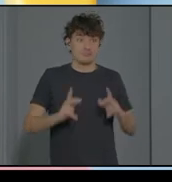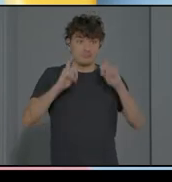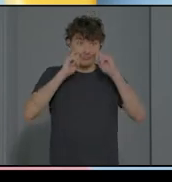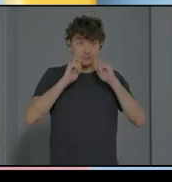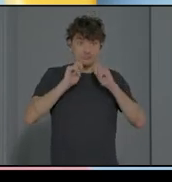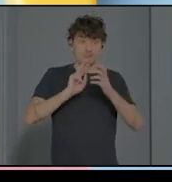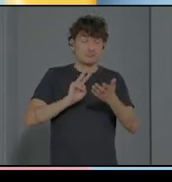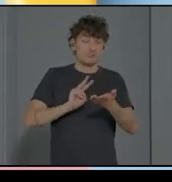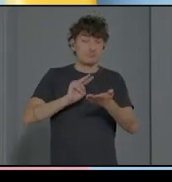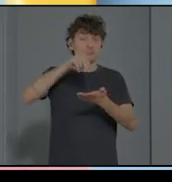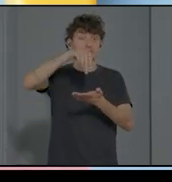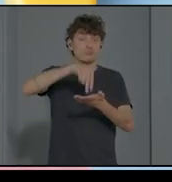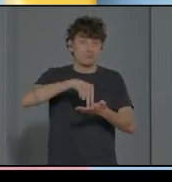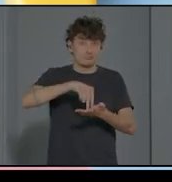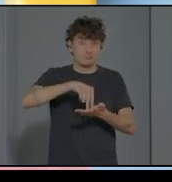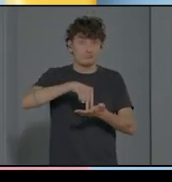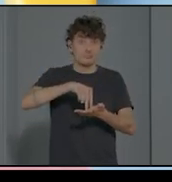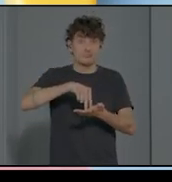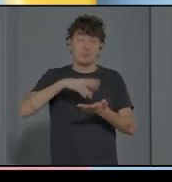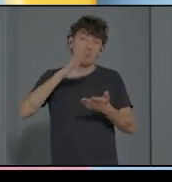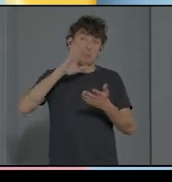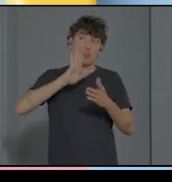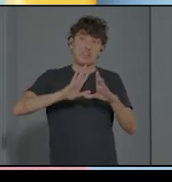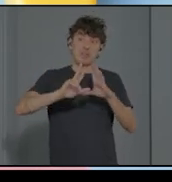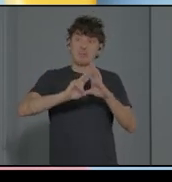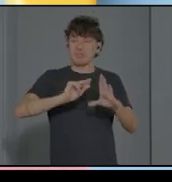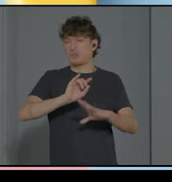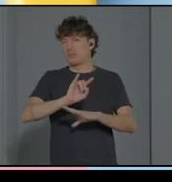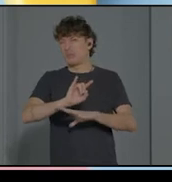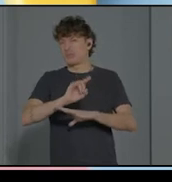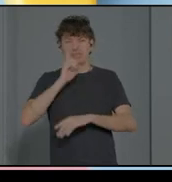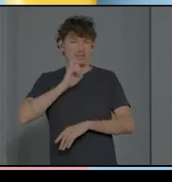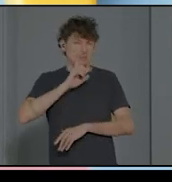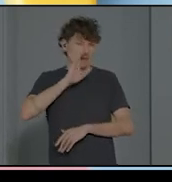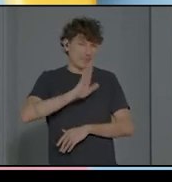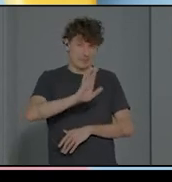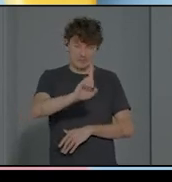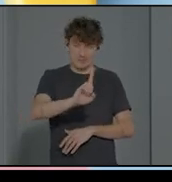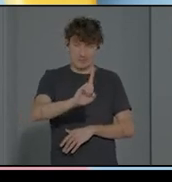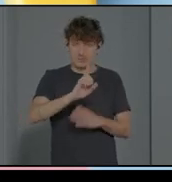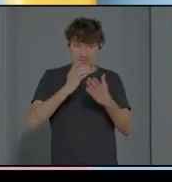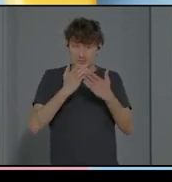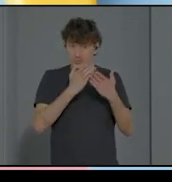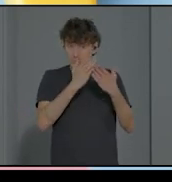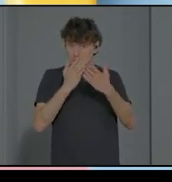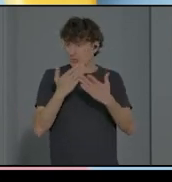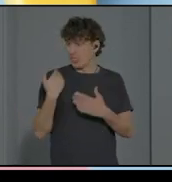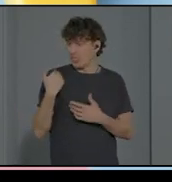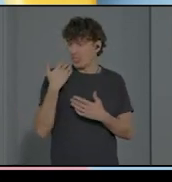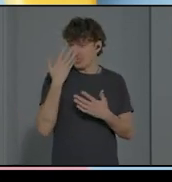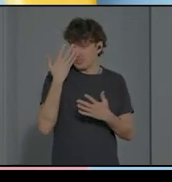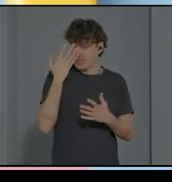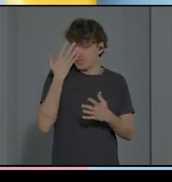apposta, pero realmente en ese estudio realizado hace unos 10 años habíamos testado los niños en